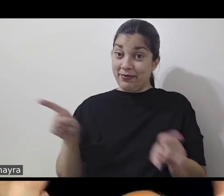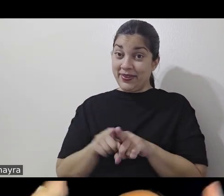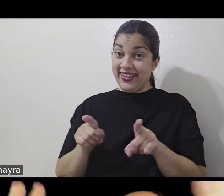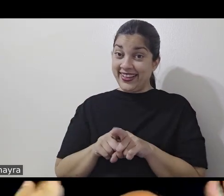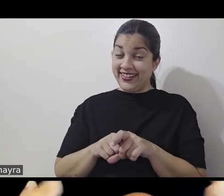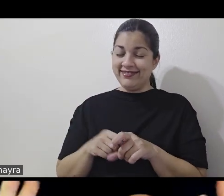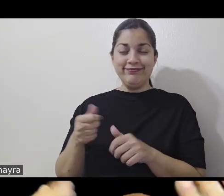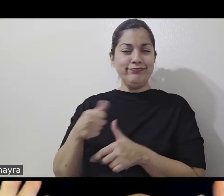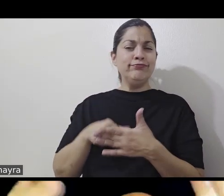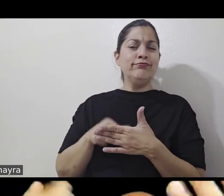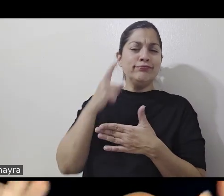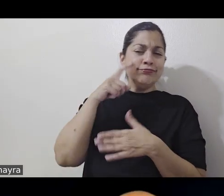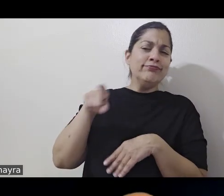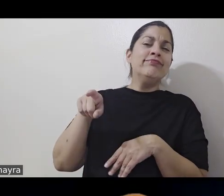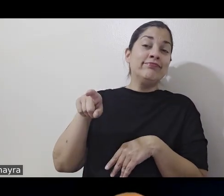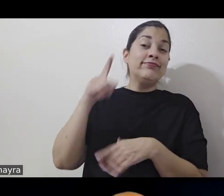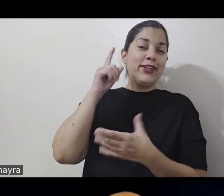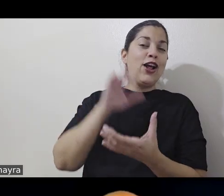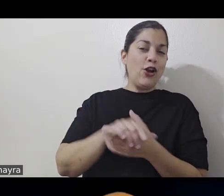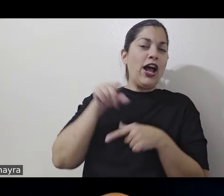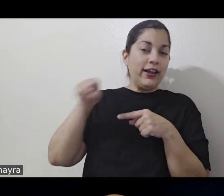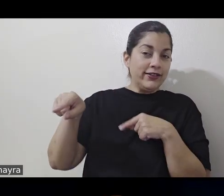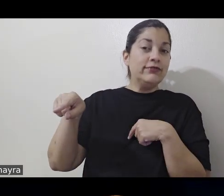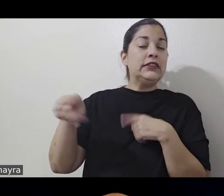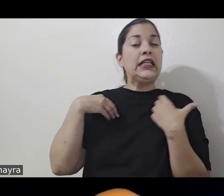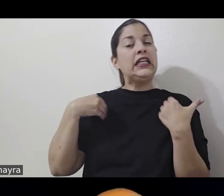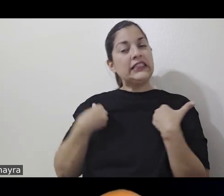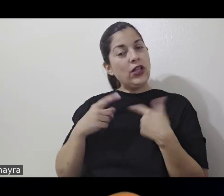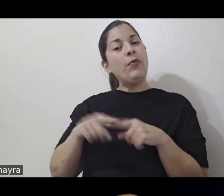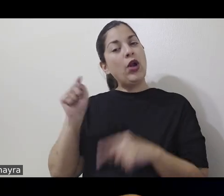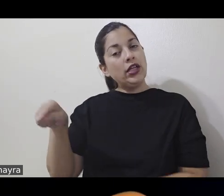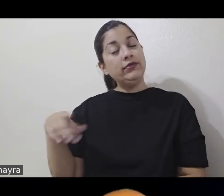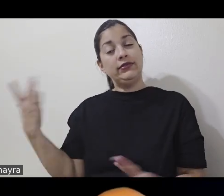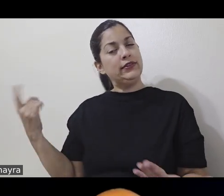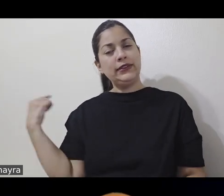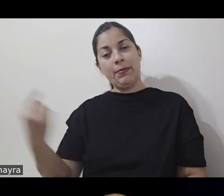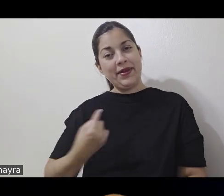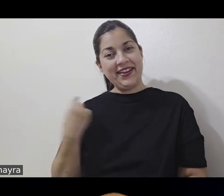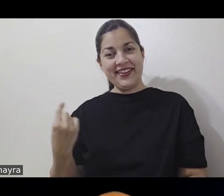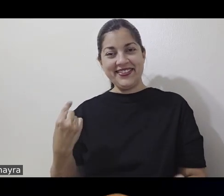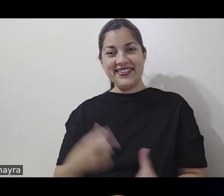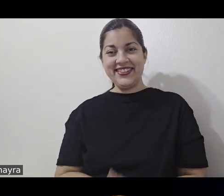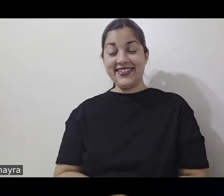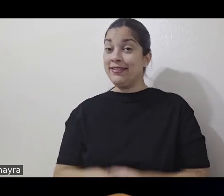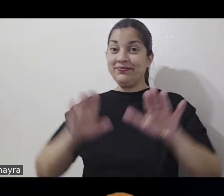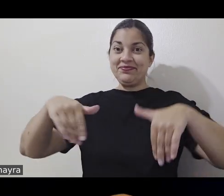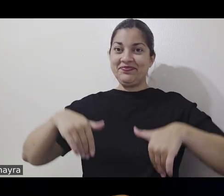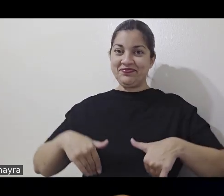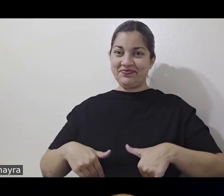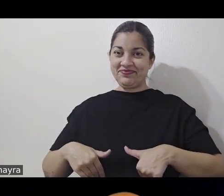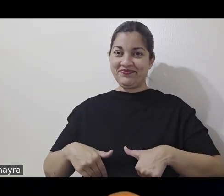Martínez detrás del bastidor, míralo ahí. Créanlo por fe, él está ahí. Está cansadito, pero está ahí. Siempre está ahí. Mira,